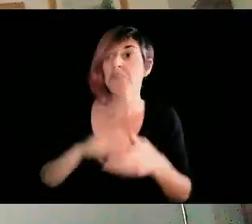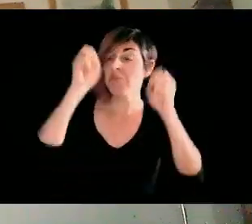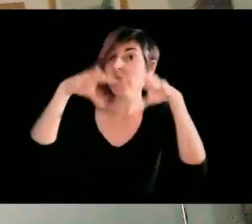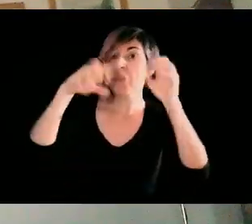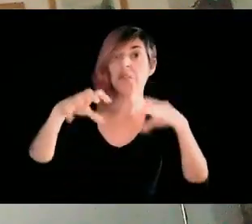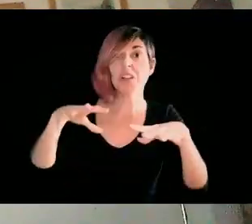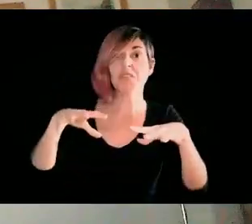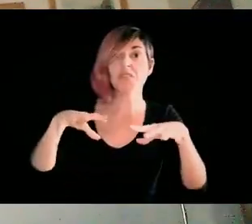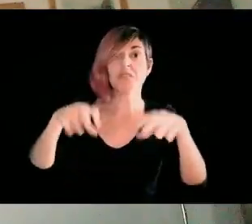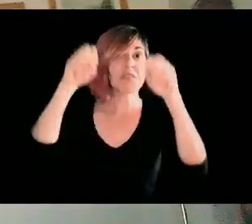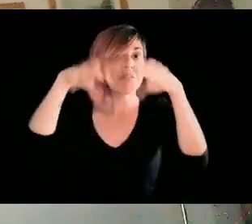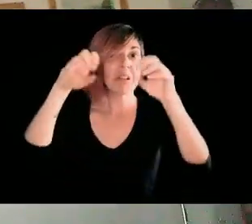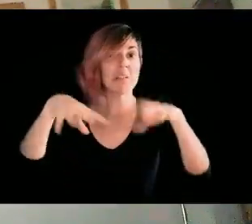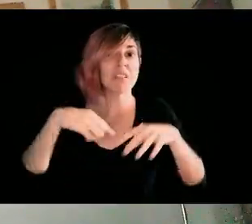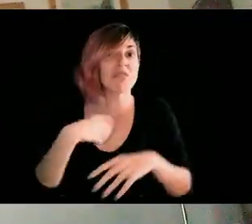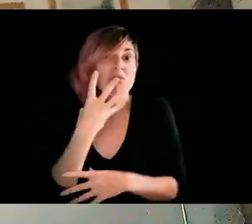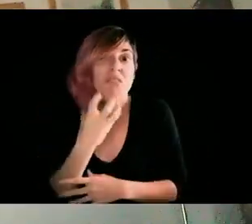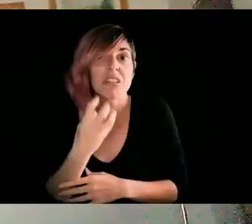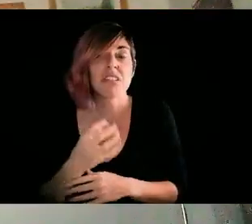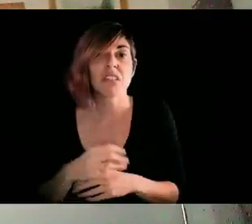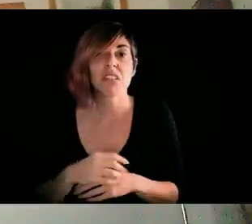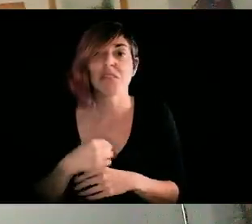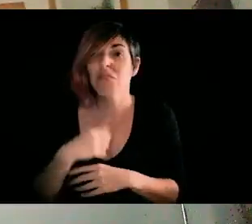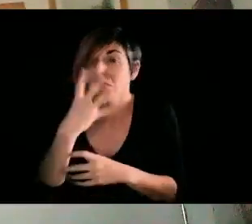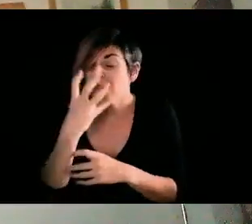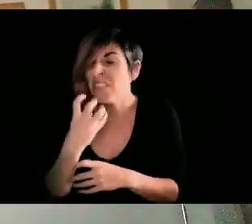aceptación, ya está lloviendo, llueve.